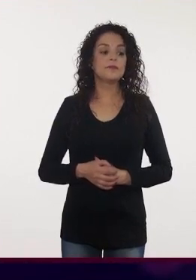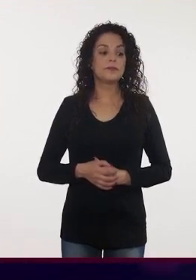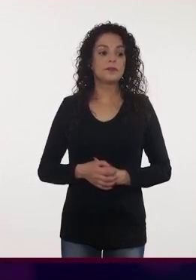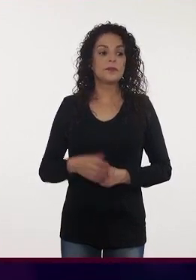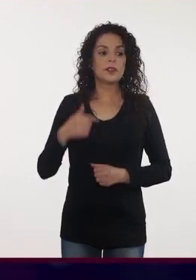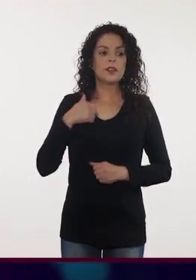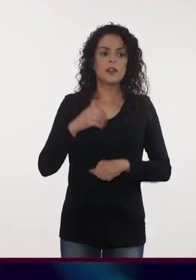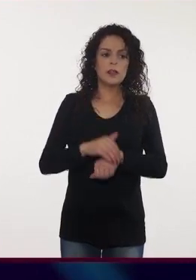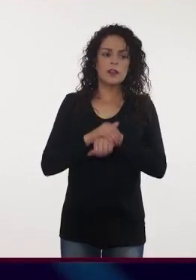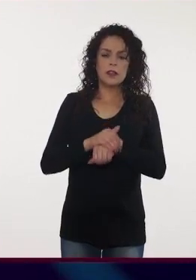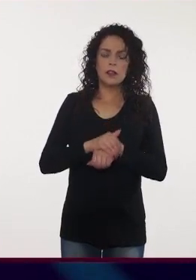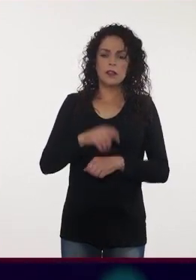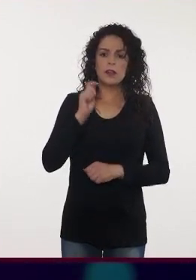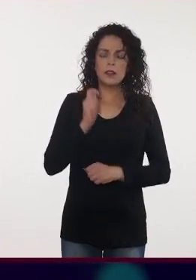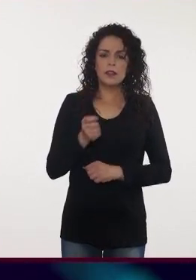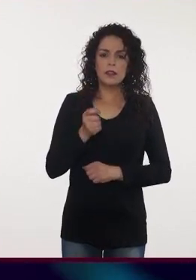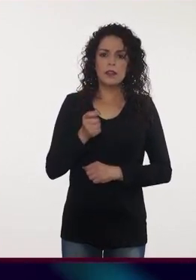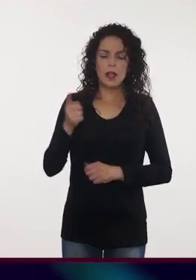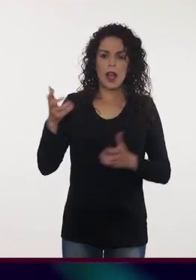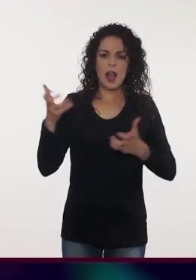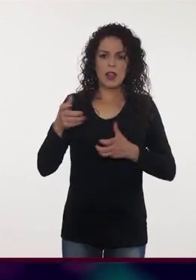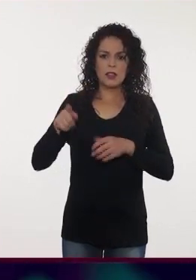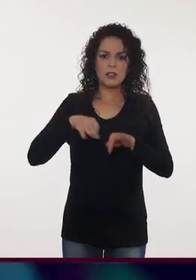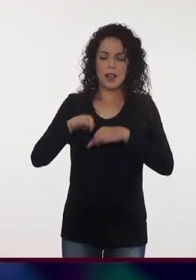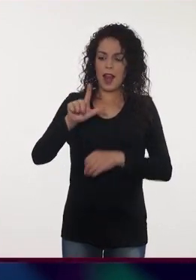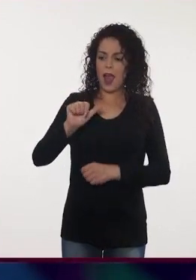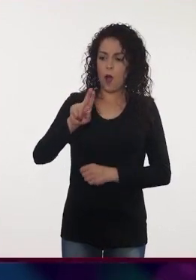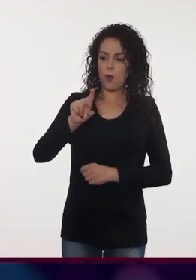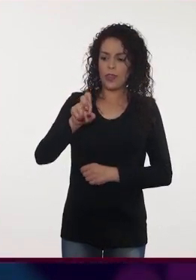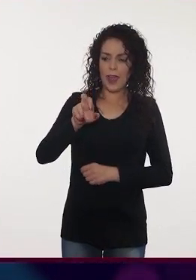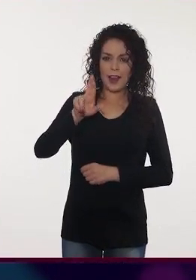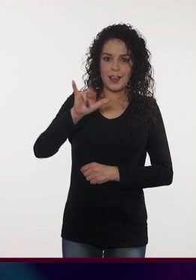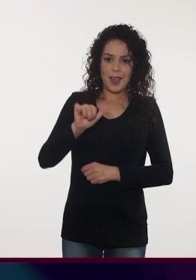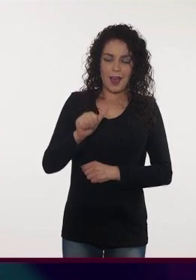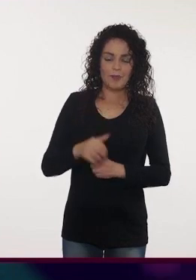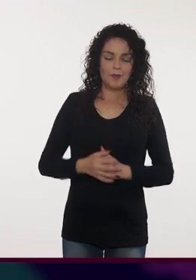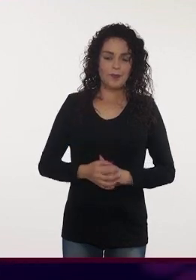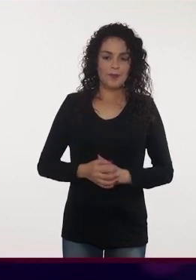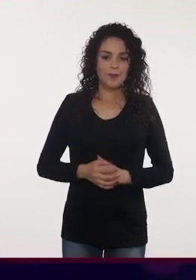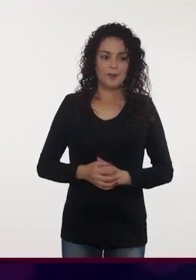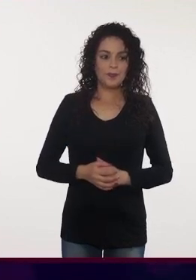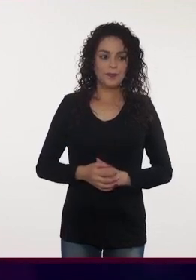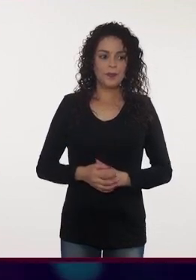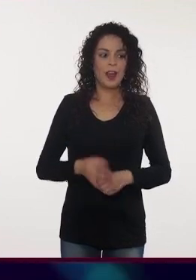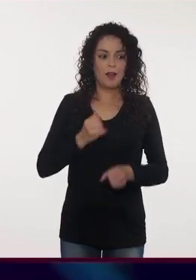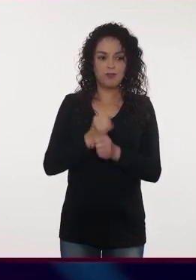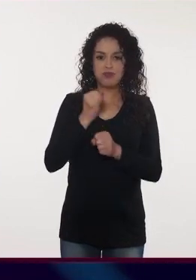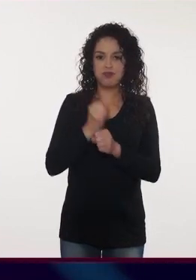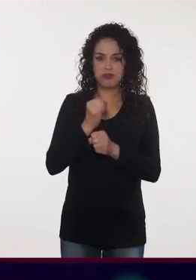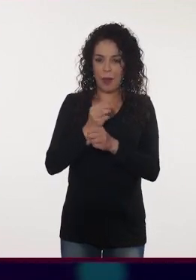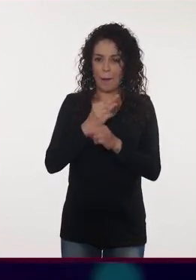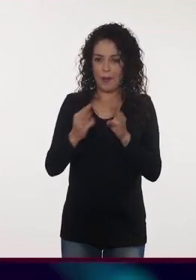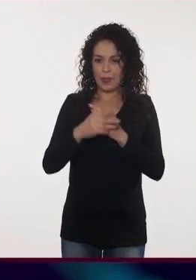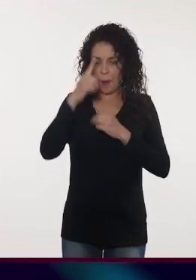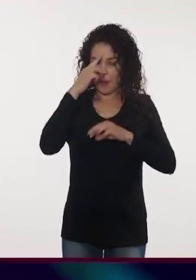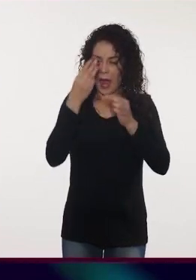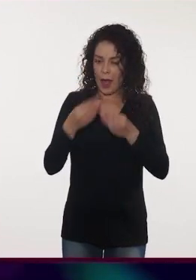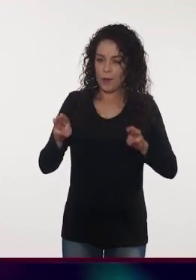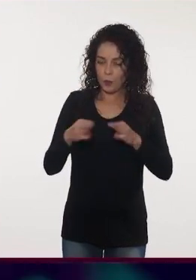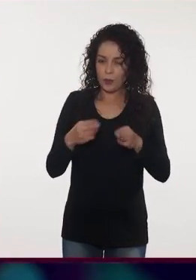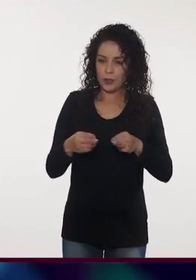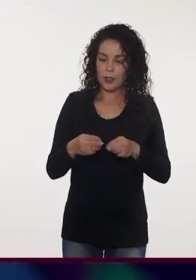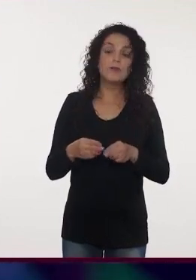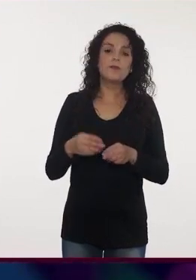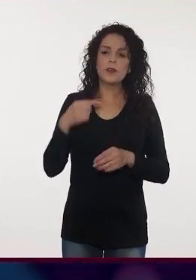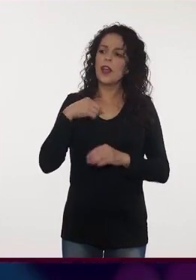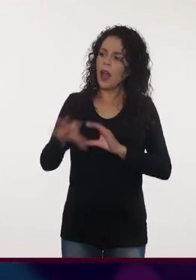amigo que fue el que me enseñó el oficio de laudería, ¿no? Él alguna vez lo encontré en un lugar donde